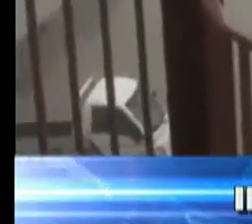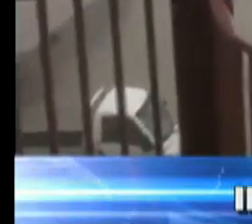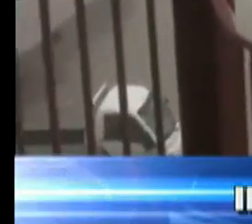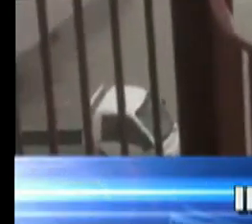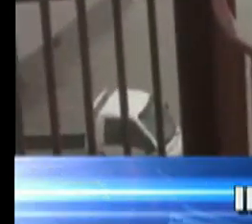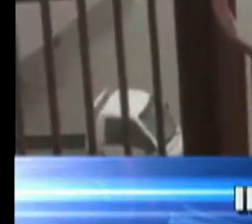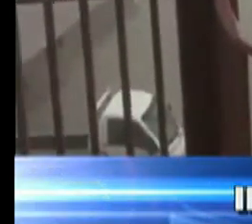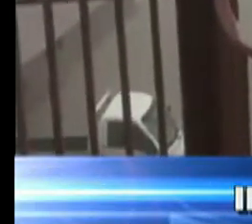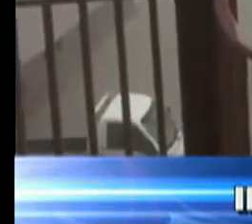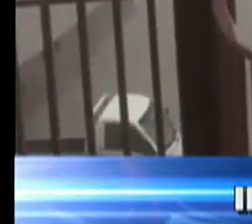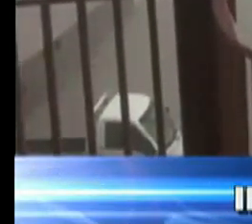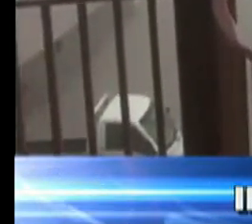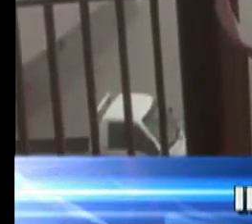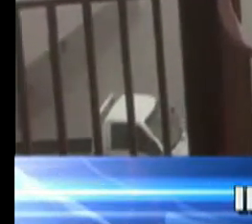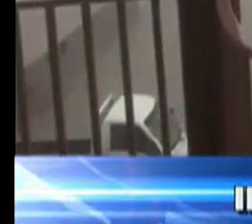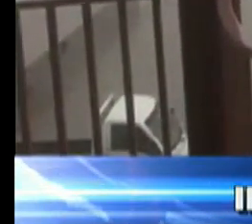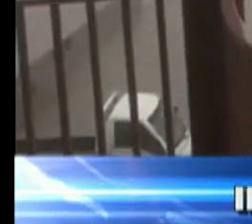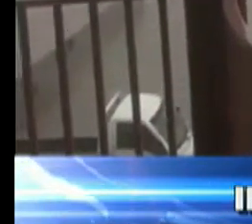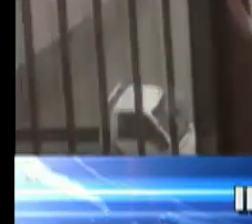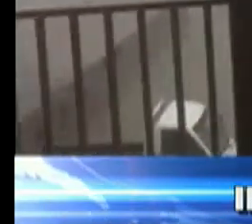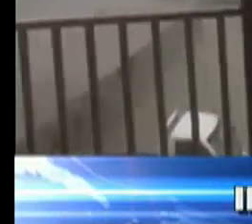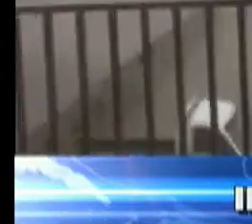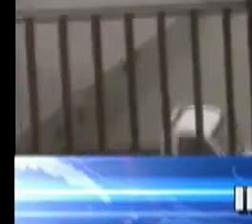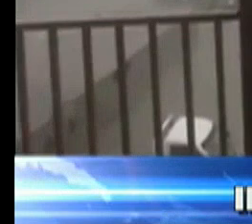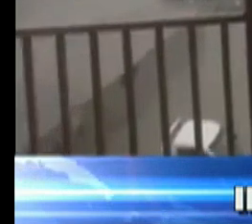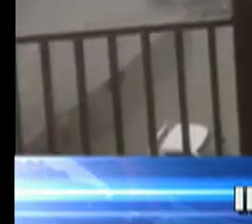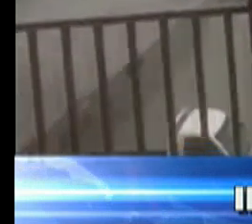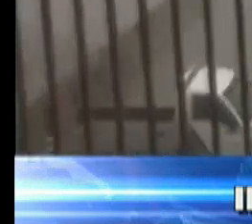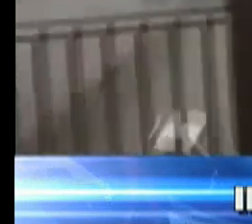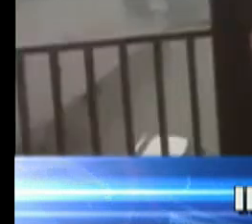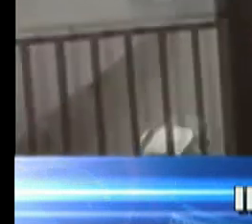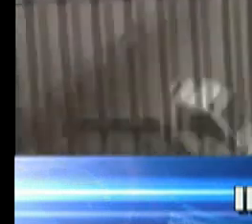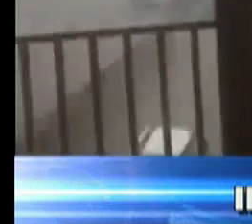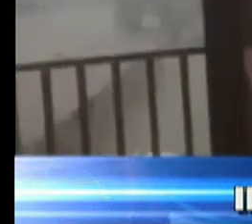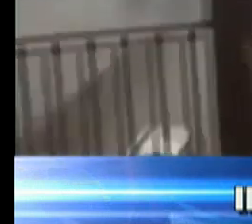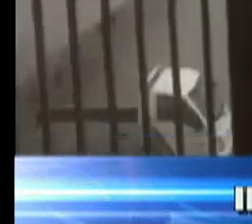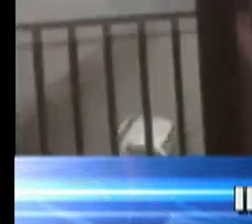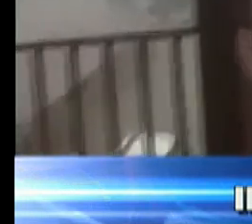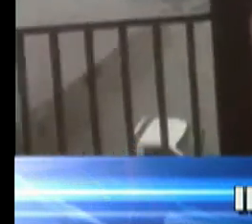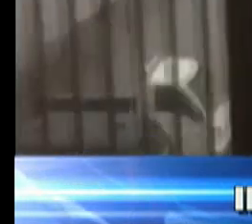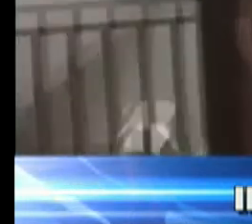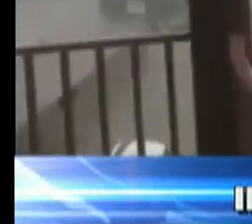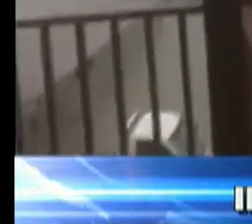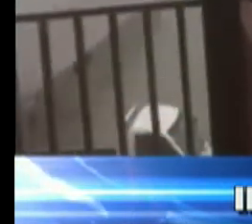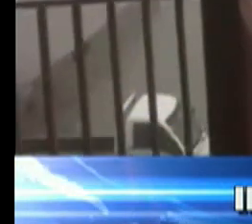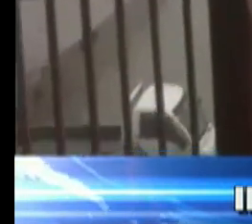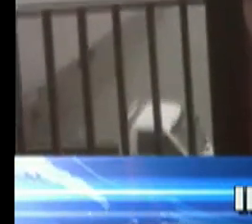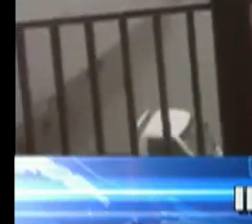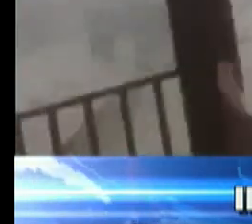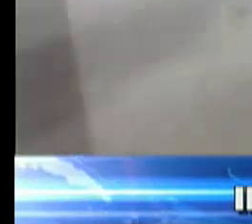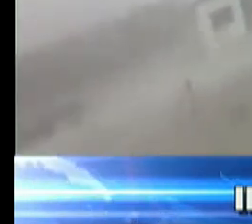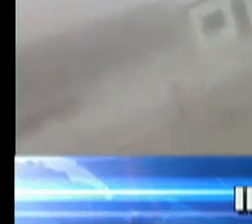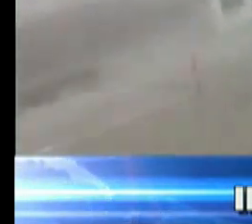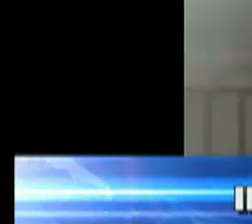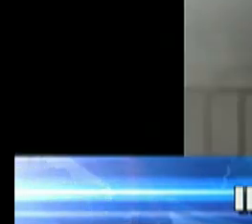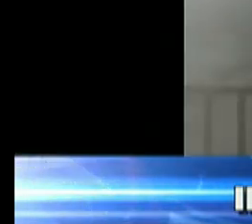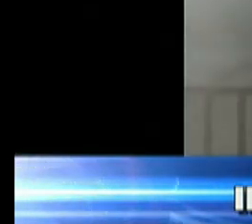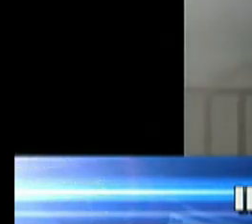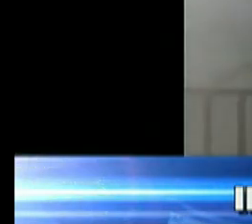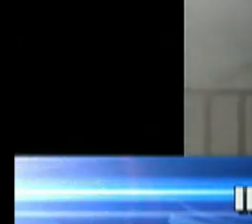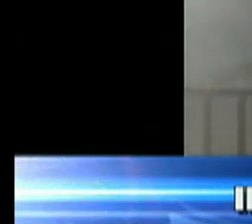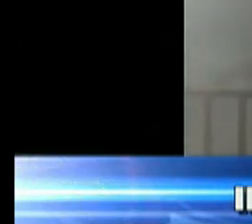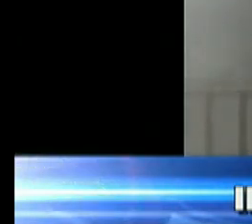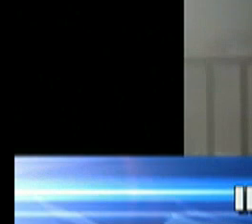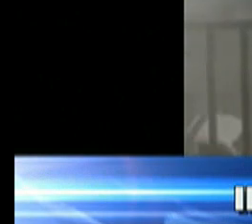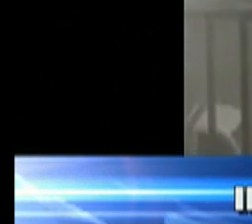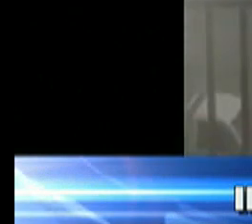En lo internacional, huracán Irma causa destrozos a su paso por el Caribe.